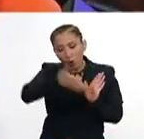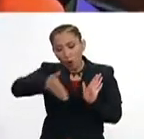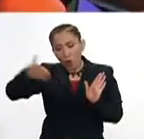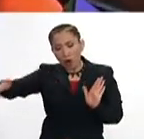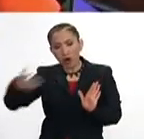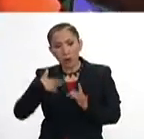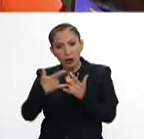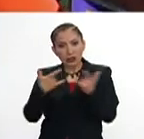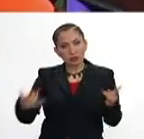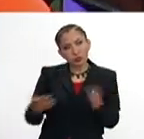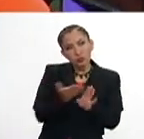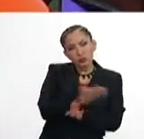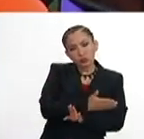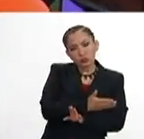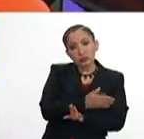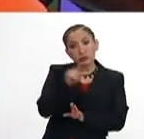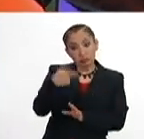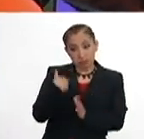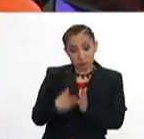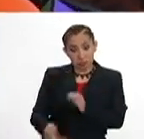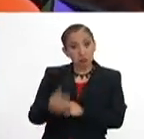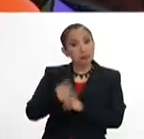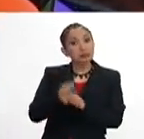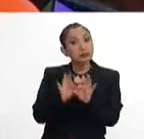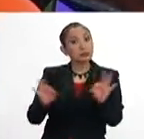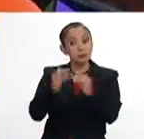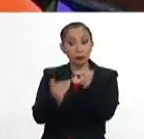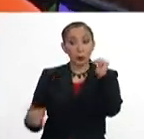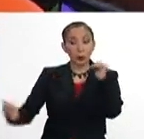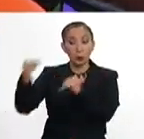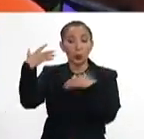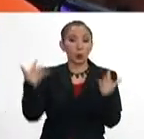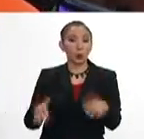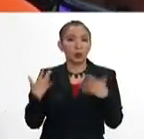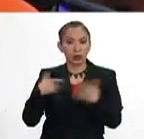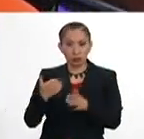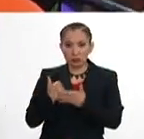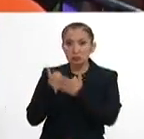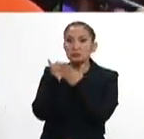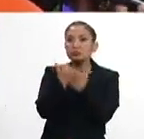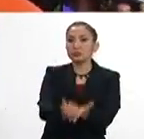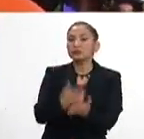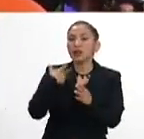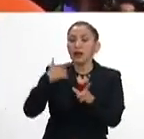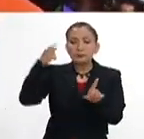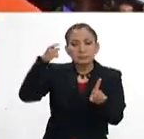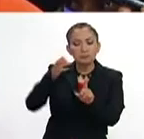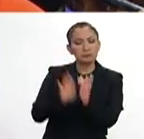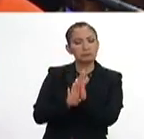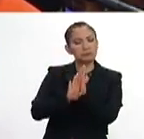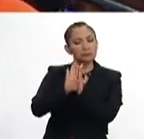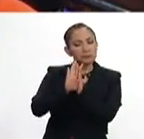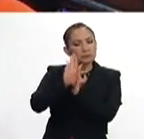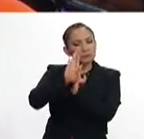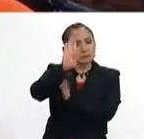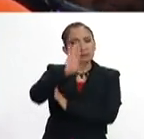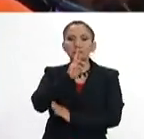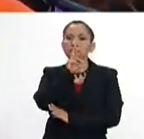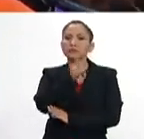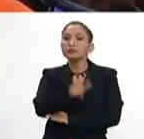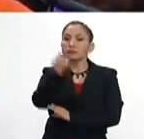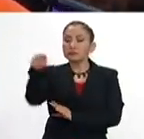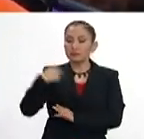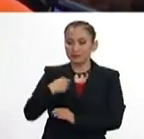en nuestra historia reciente, es una cifra muy importante que nos va a ayudar a seguir apuntalando en nuestro crecimiento. Y lo que